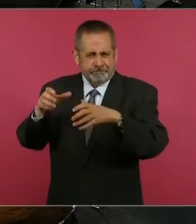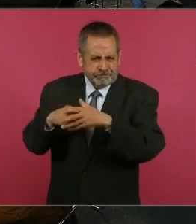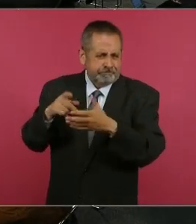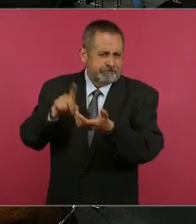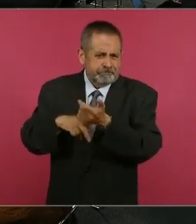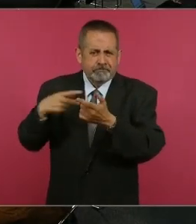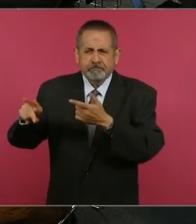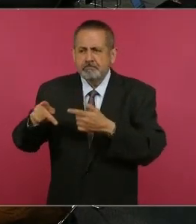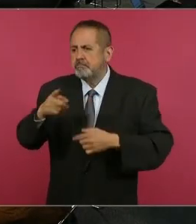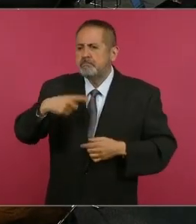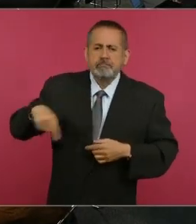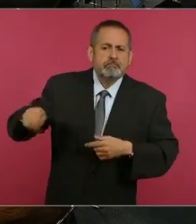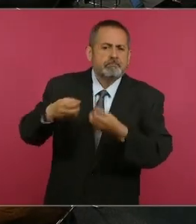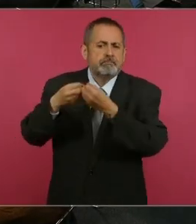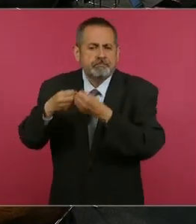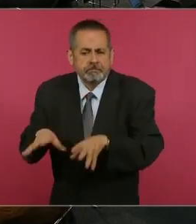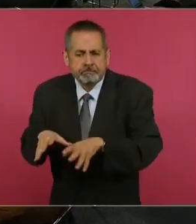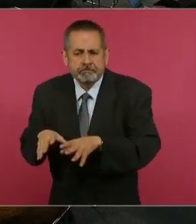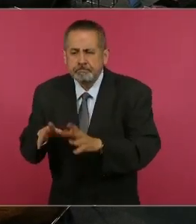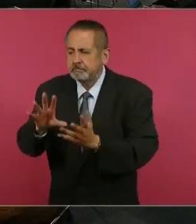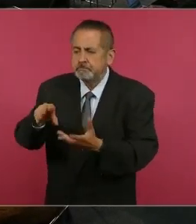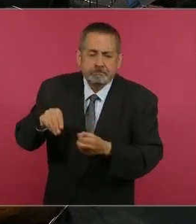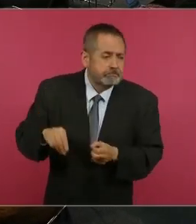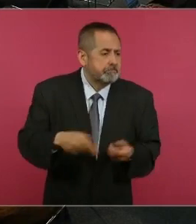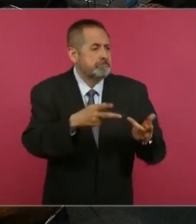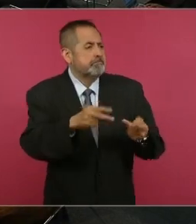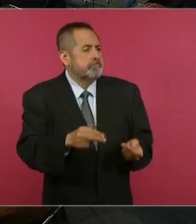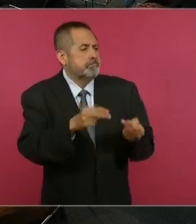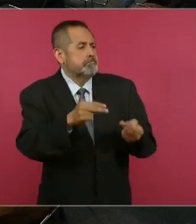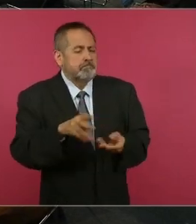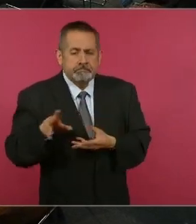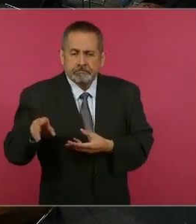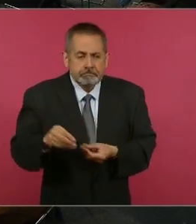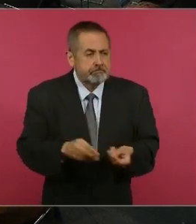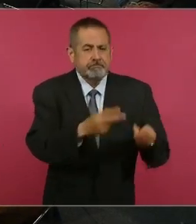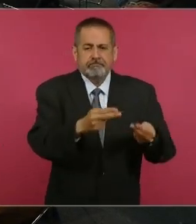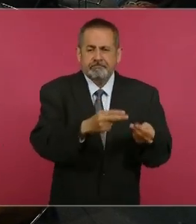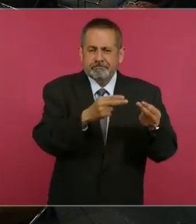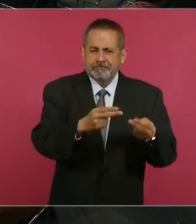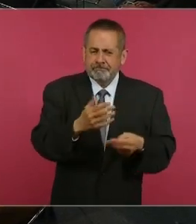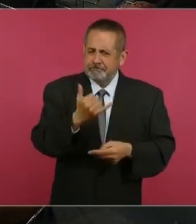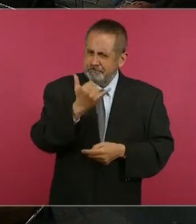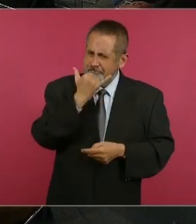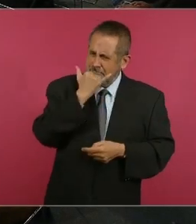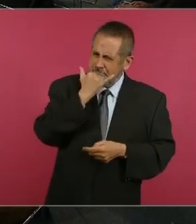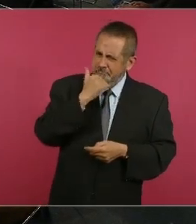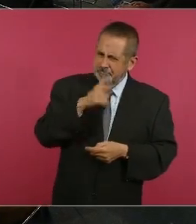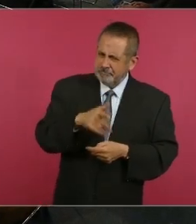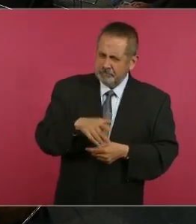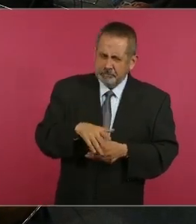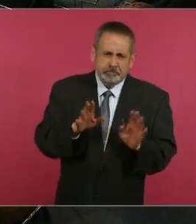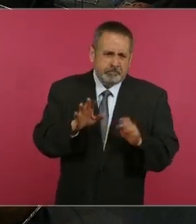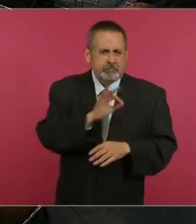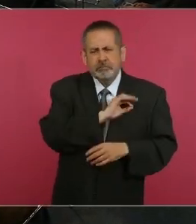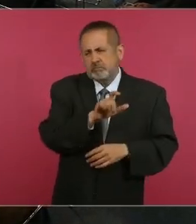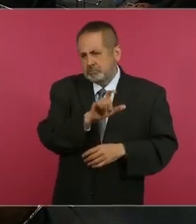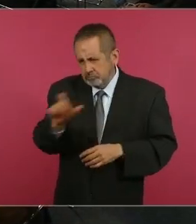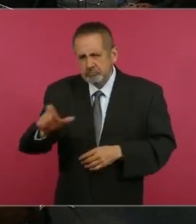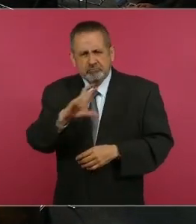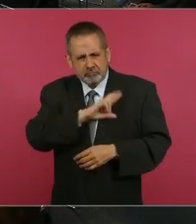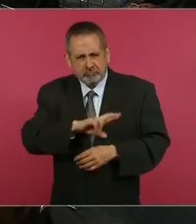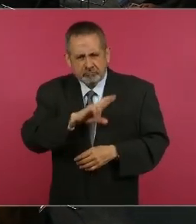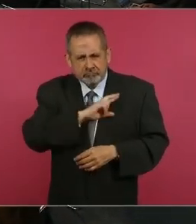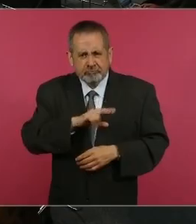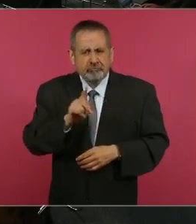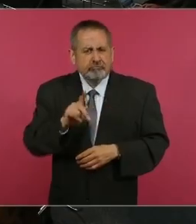que perjudican a la sociedad? Son negociaciones que o bien pueden ser una renta o bien pueden